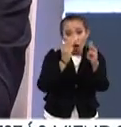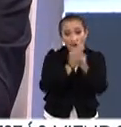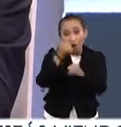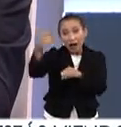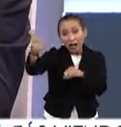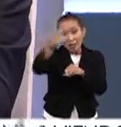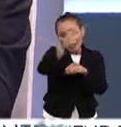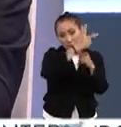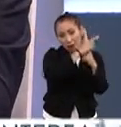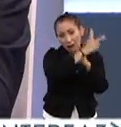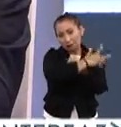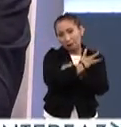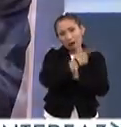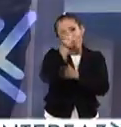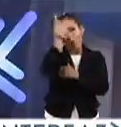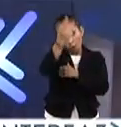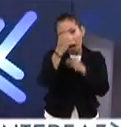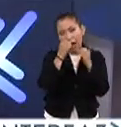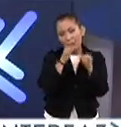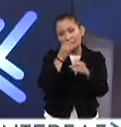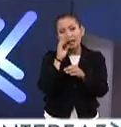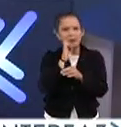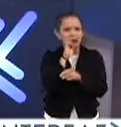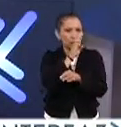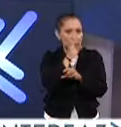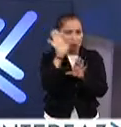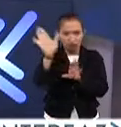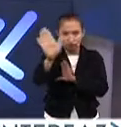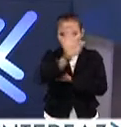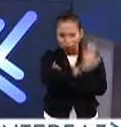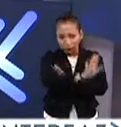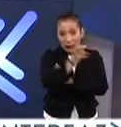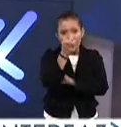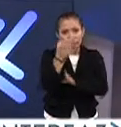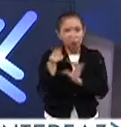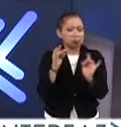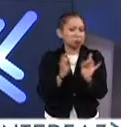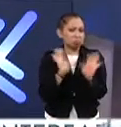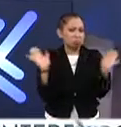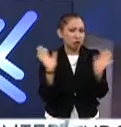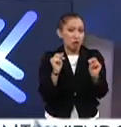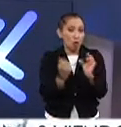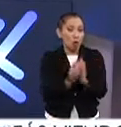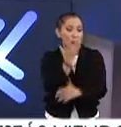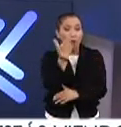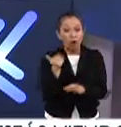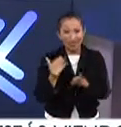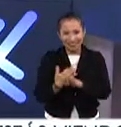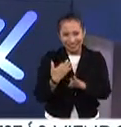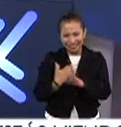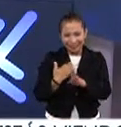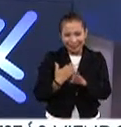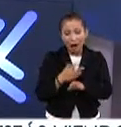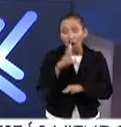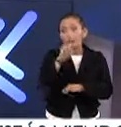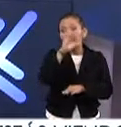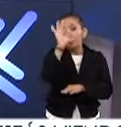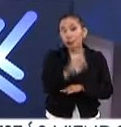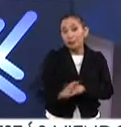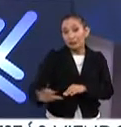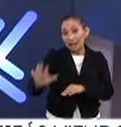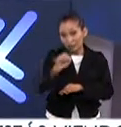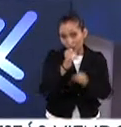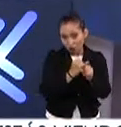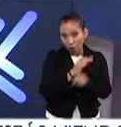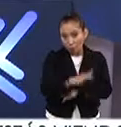cada país tiene por lo menos una agencia de noticias. Entonces esto no es casual. De hecho, en la actualidad, el 80%